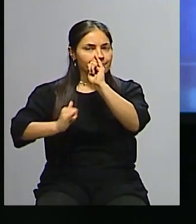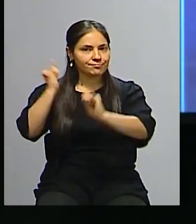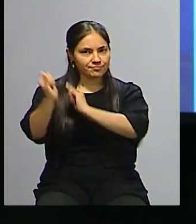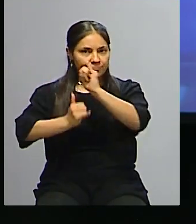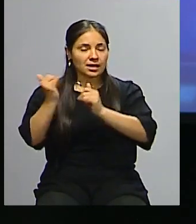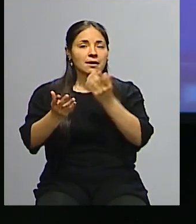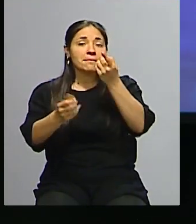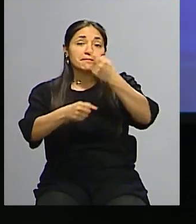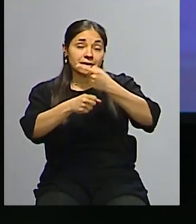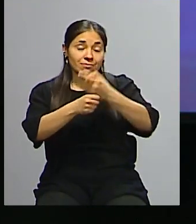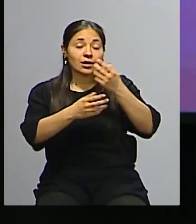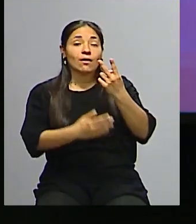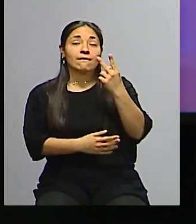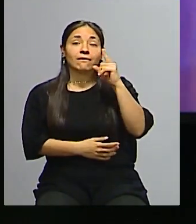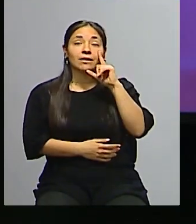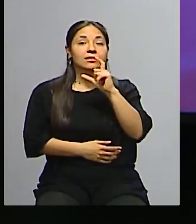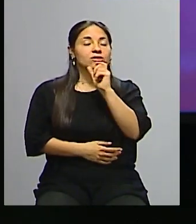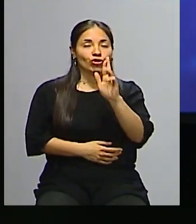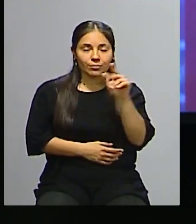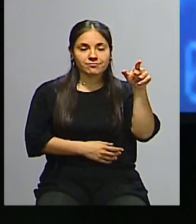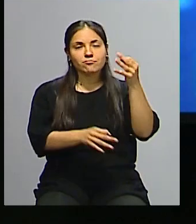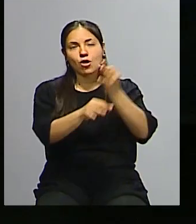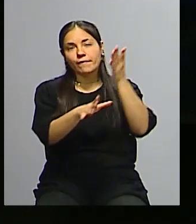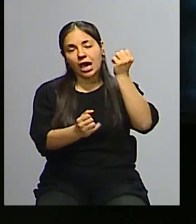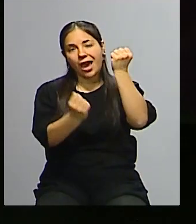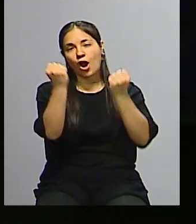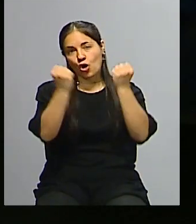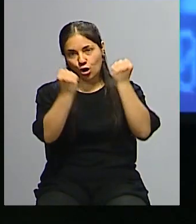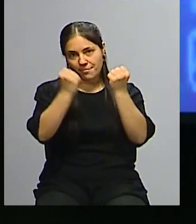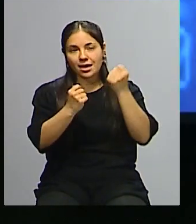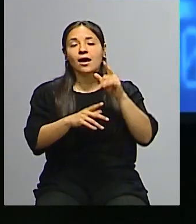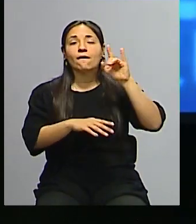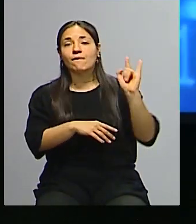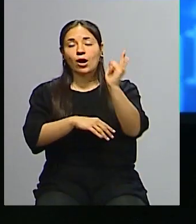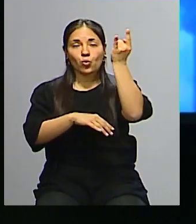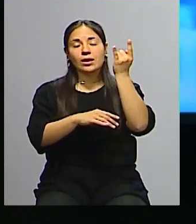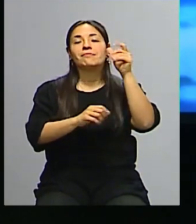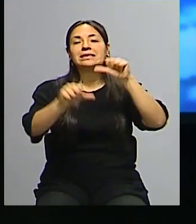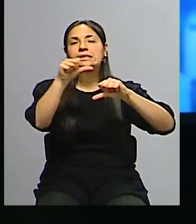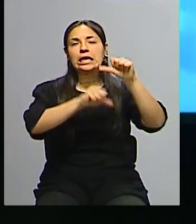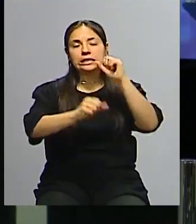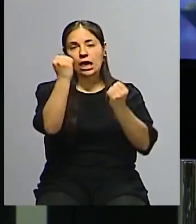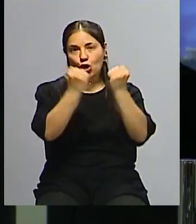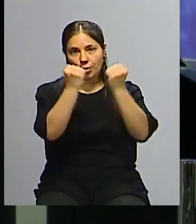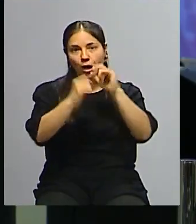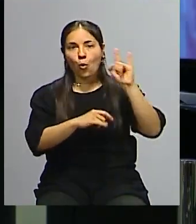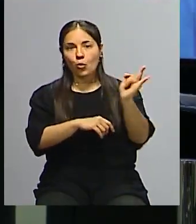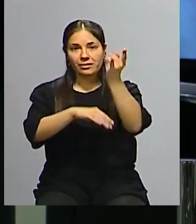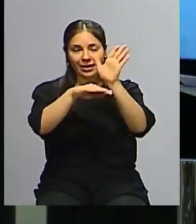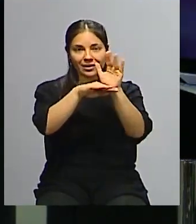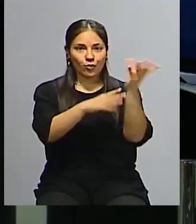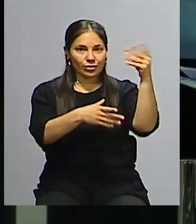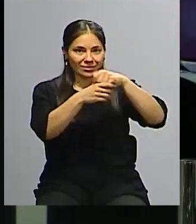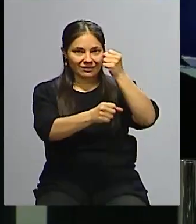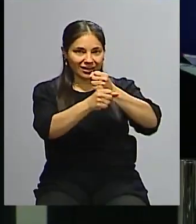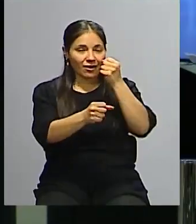presentar a Víctor Di Blasi, economista, docente de Finanzas Públicas de la Facultad de Ciencias Económicas de la Universidad Nacional de Cuyo. Buenas noches, Víctor, ¿cómo estás?